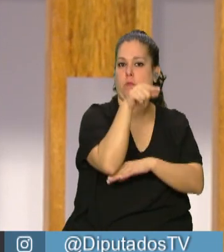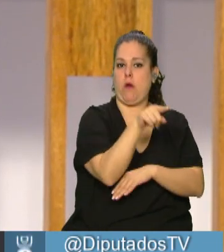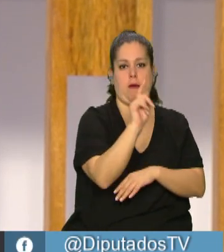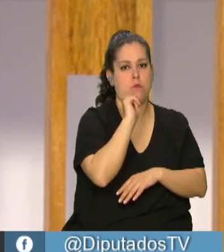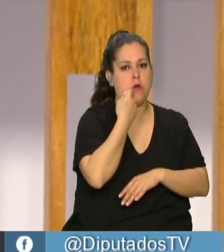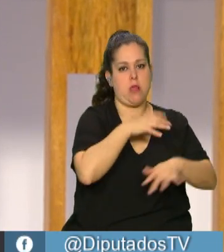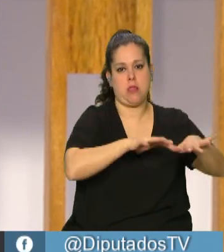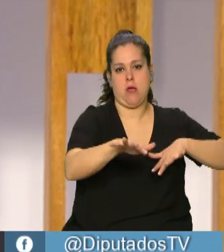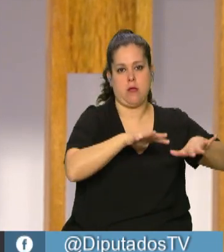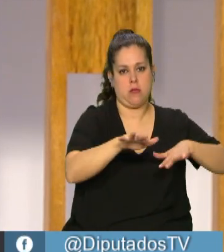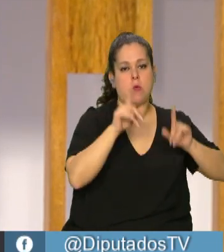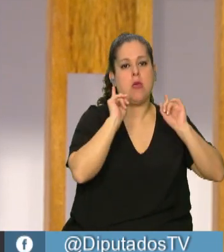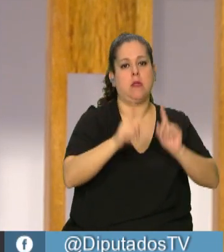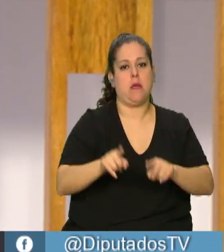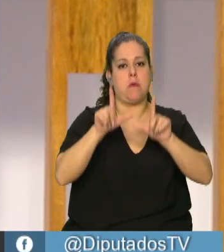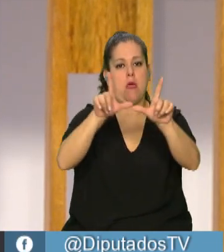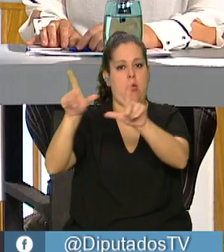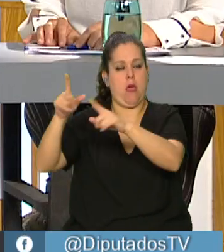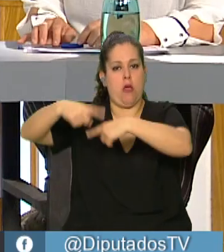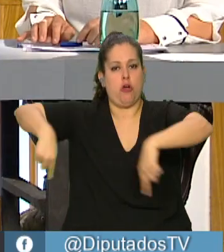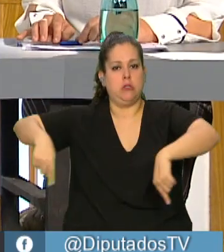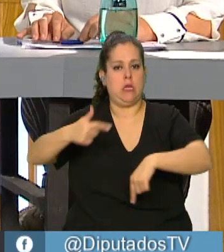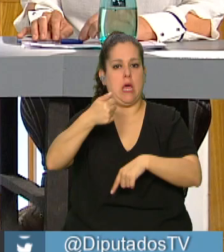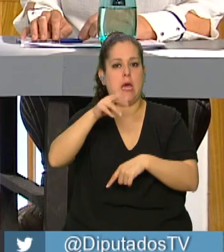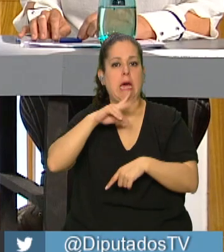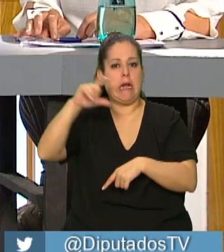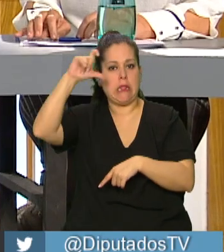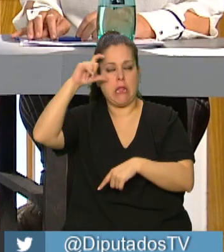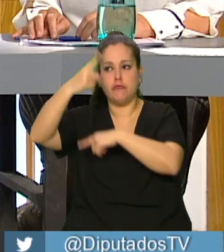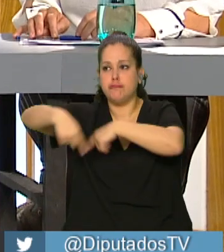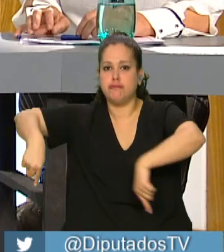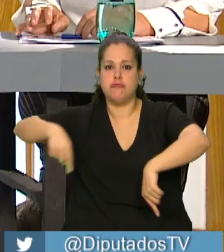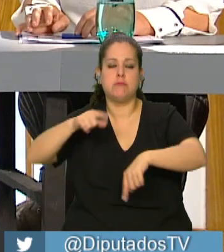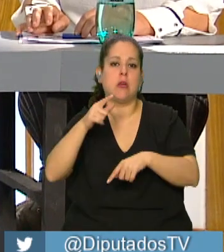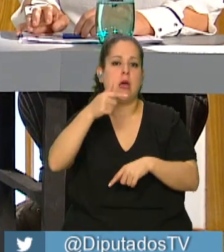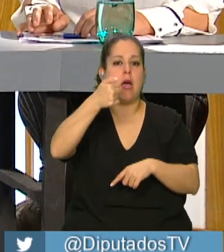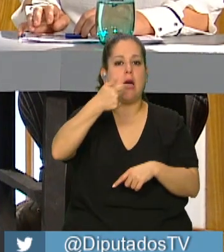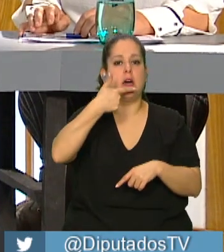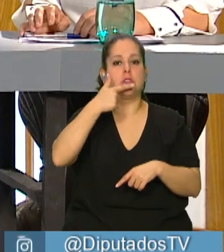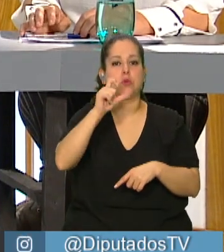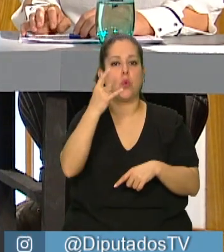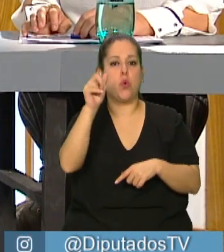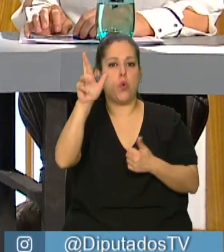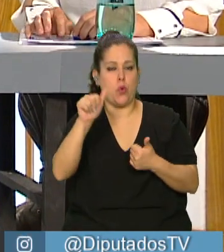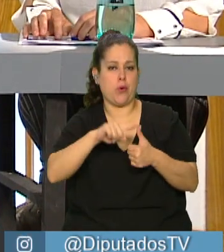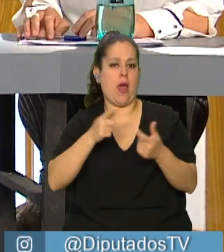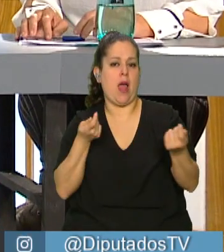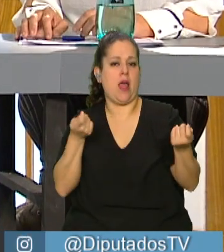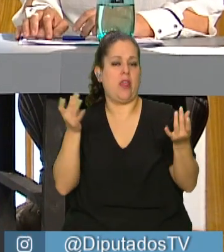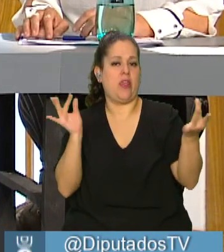también hubo una apuesta desde lo artístico de la cual participaron Ana Escurra con danza